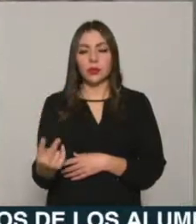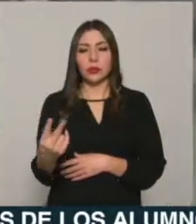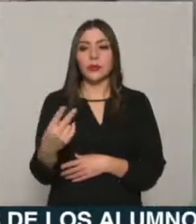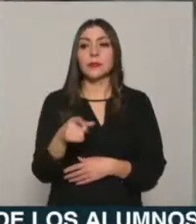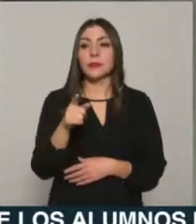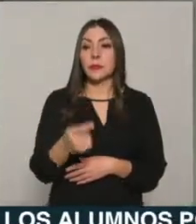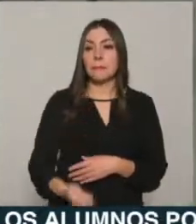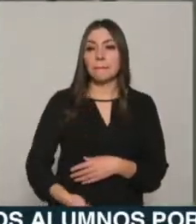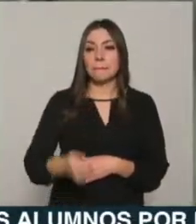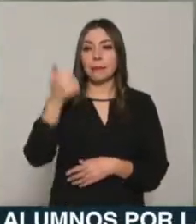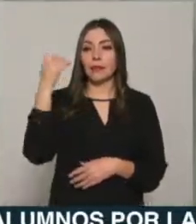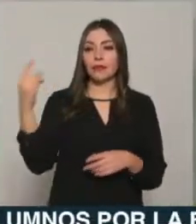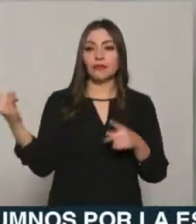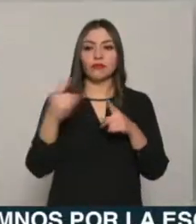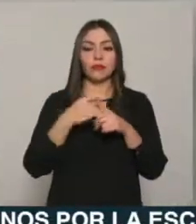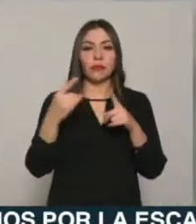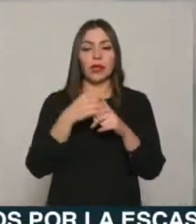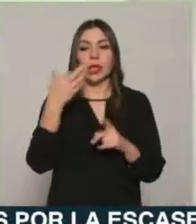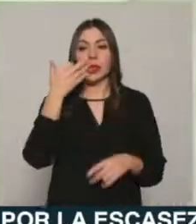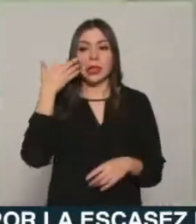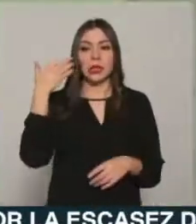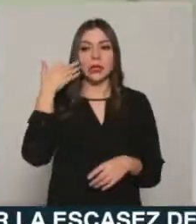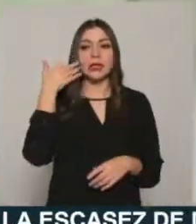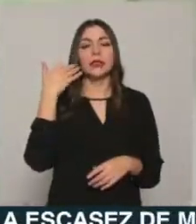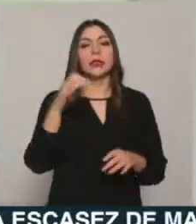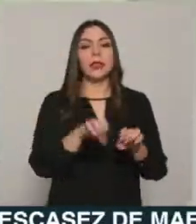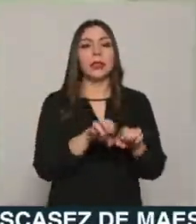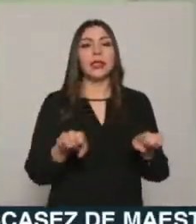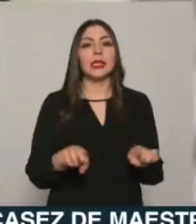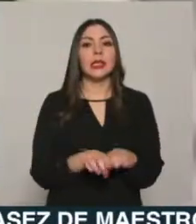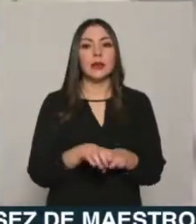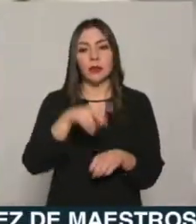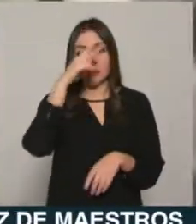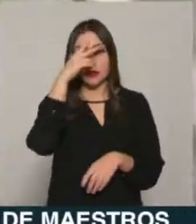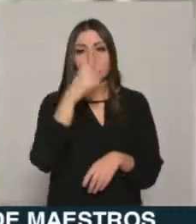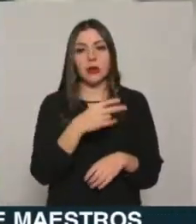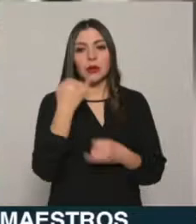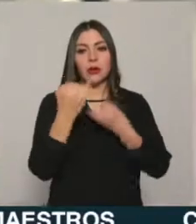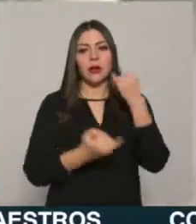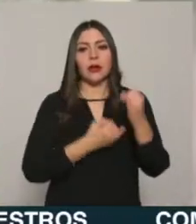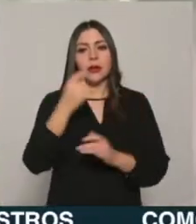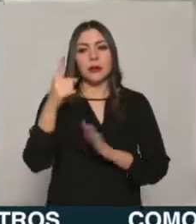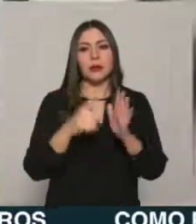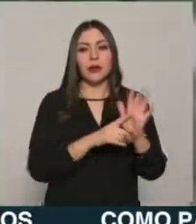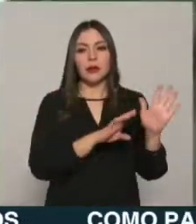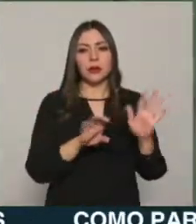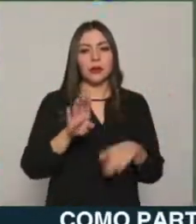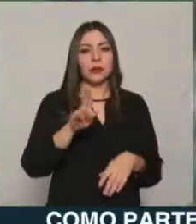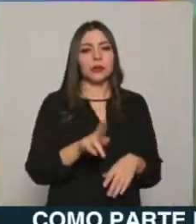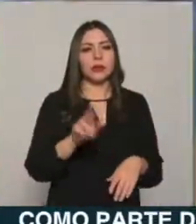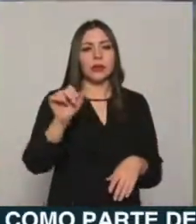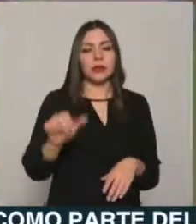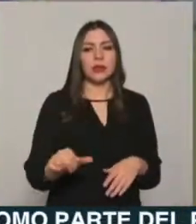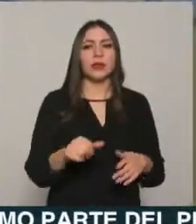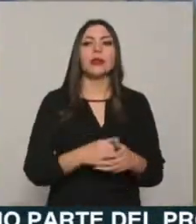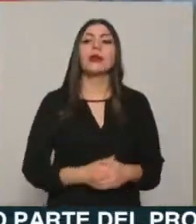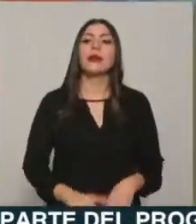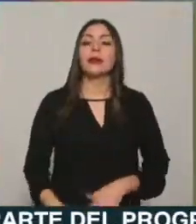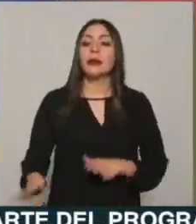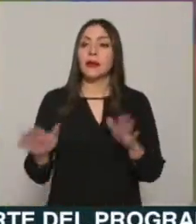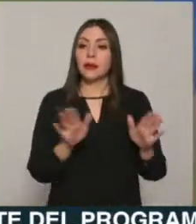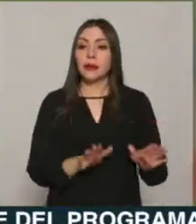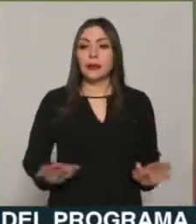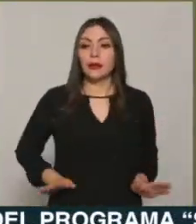el primer máximo goleador de Tigres y con la selección disputó el Mundial de México 1986. Mientras que en la